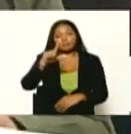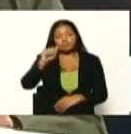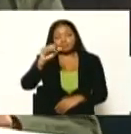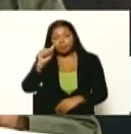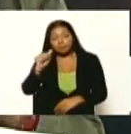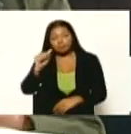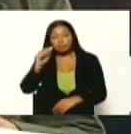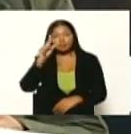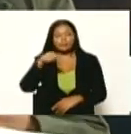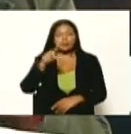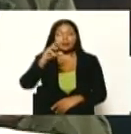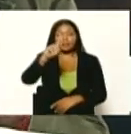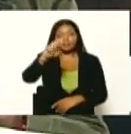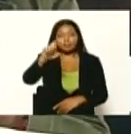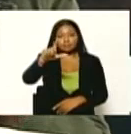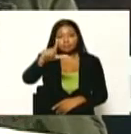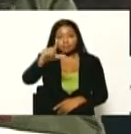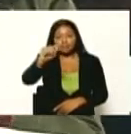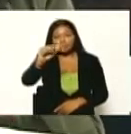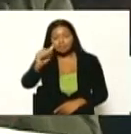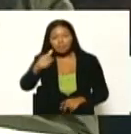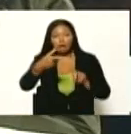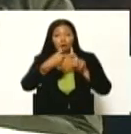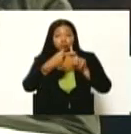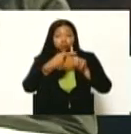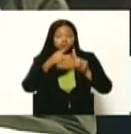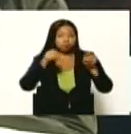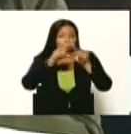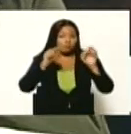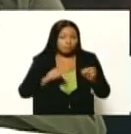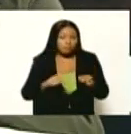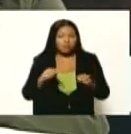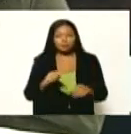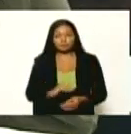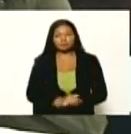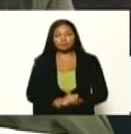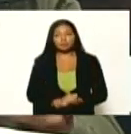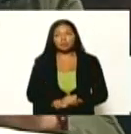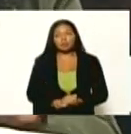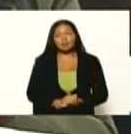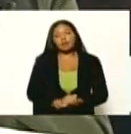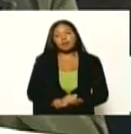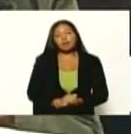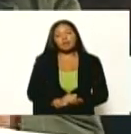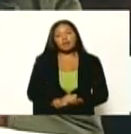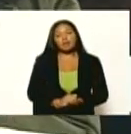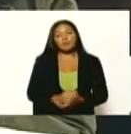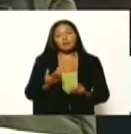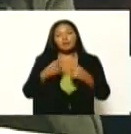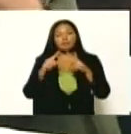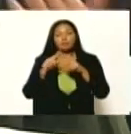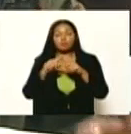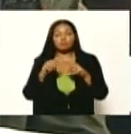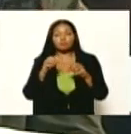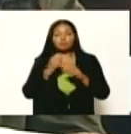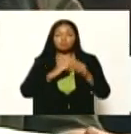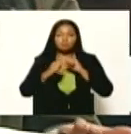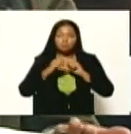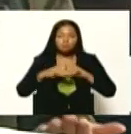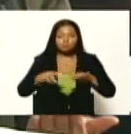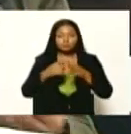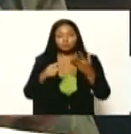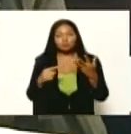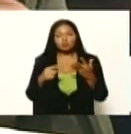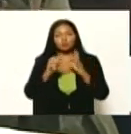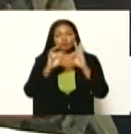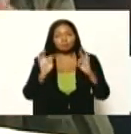Plus, los países donde ya está circulando esta variante, la variante desplaza al resto de las otras